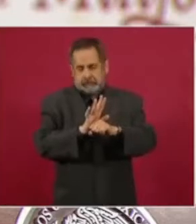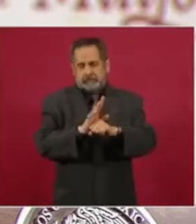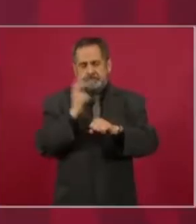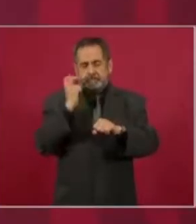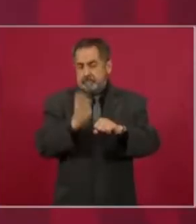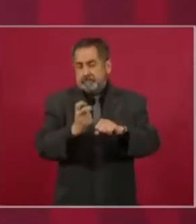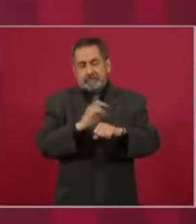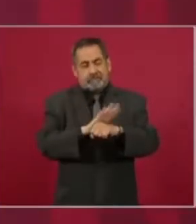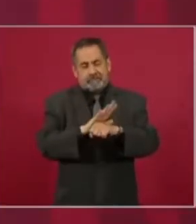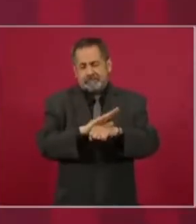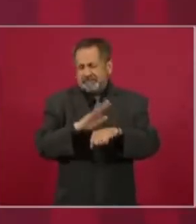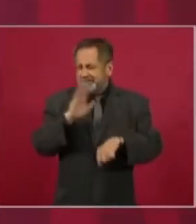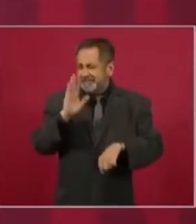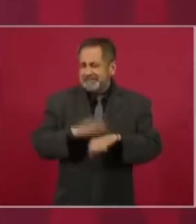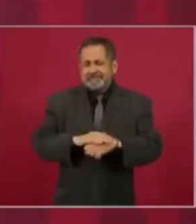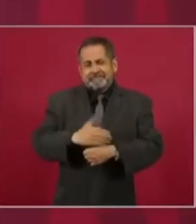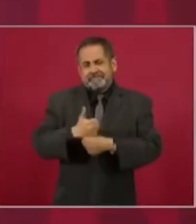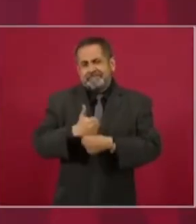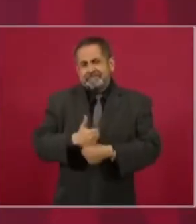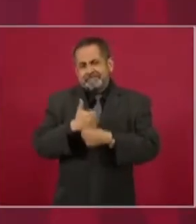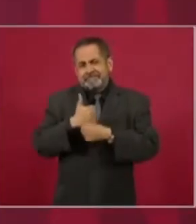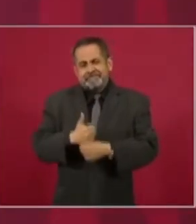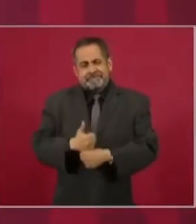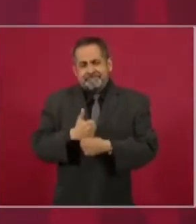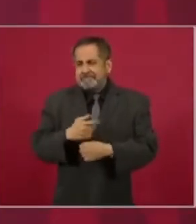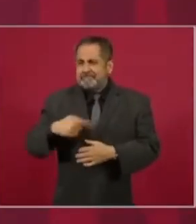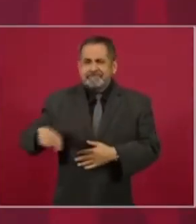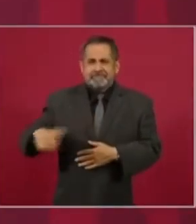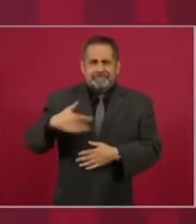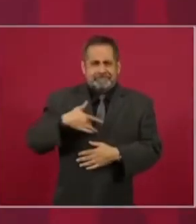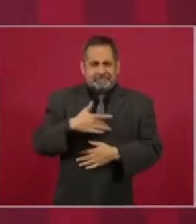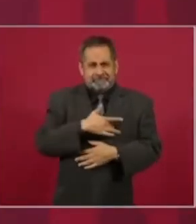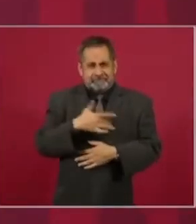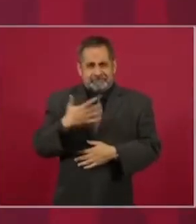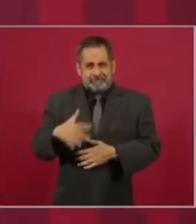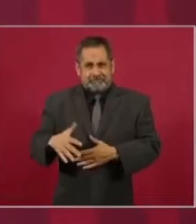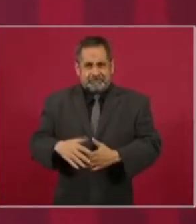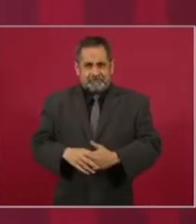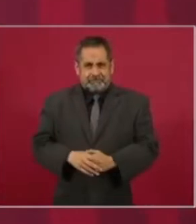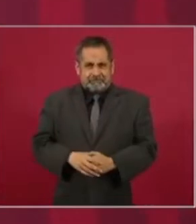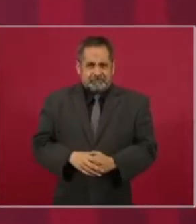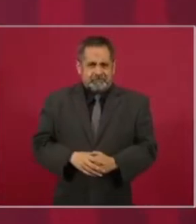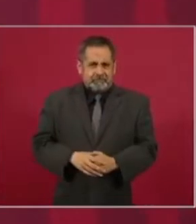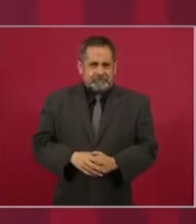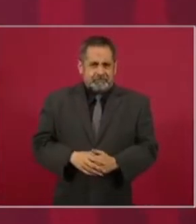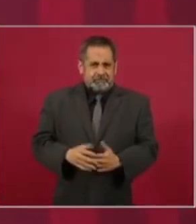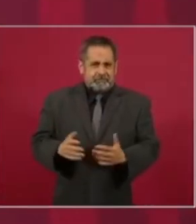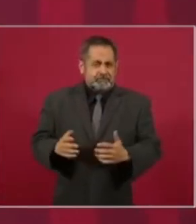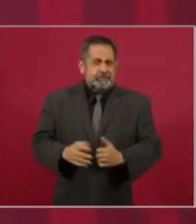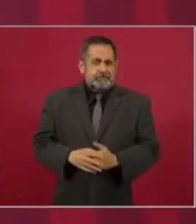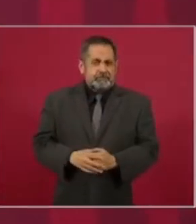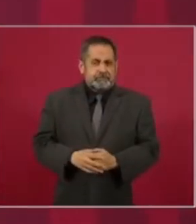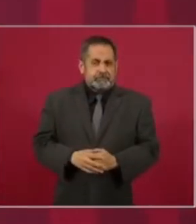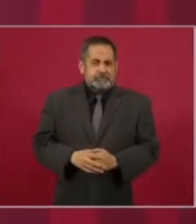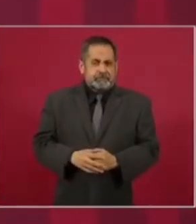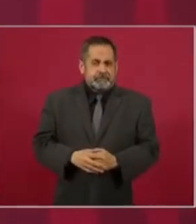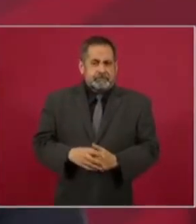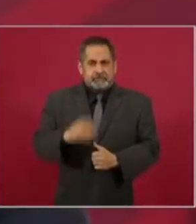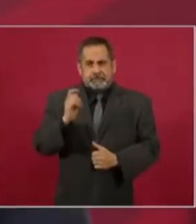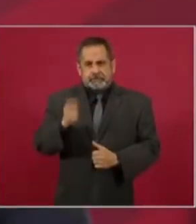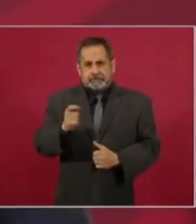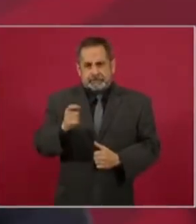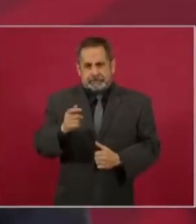muchísimo dolor, mucho sufrimiento, pérdidas de vidas humanas. Entonces estamos